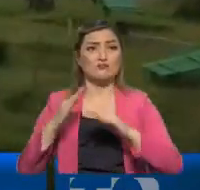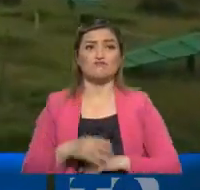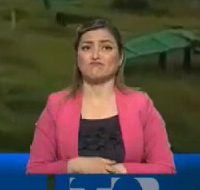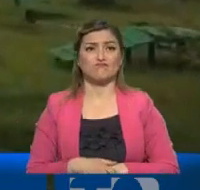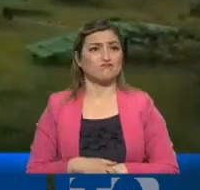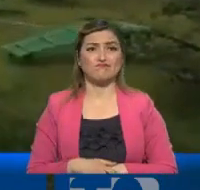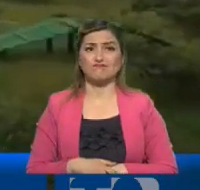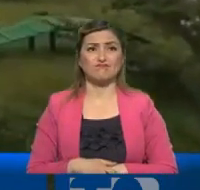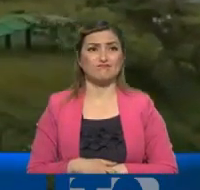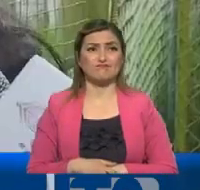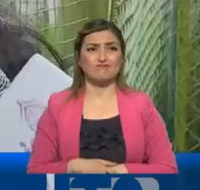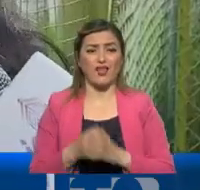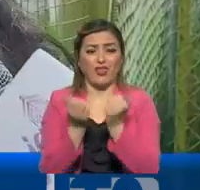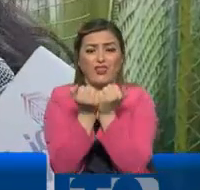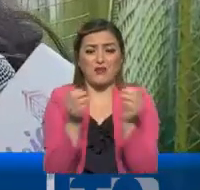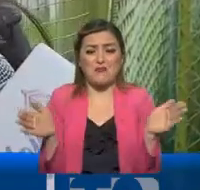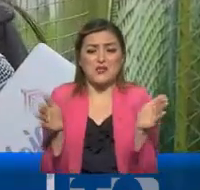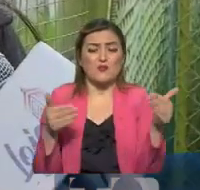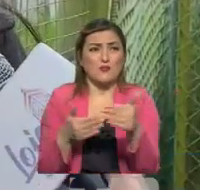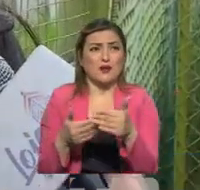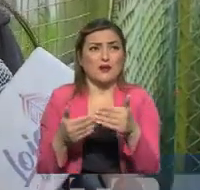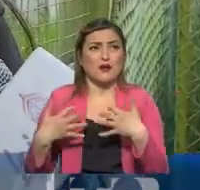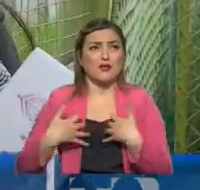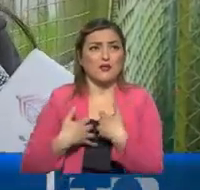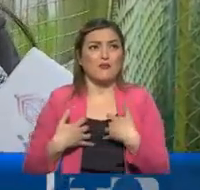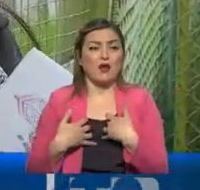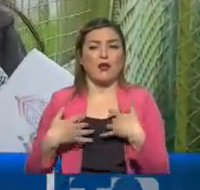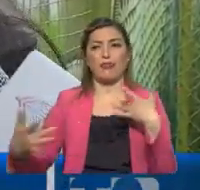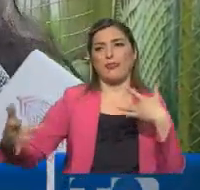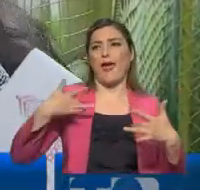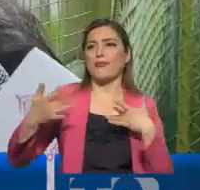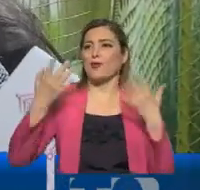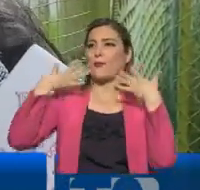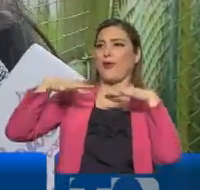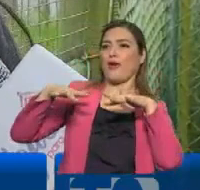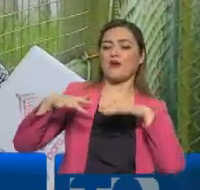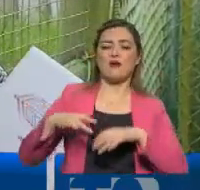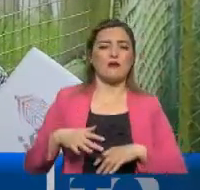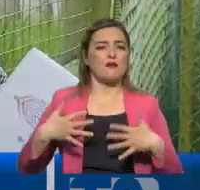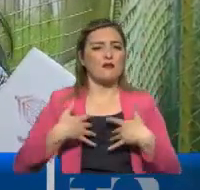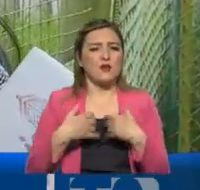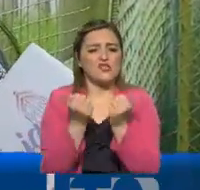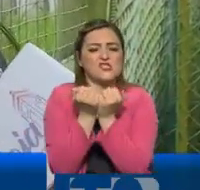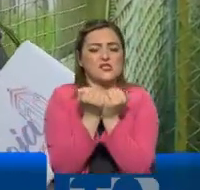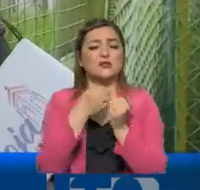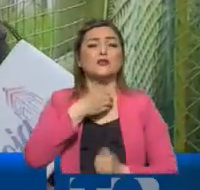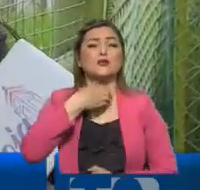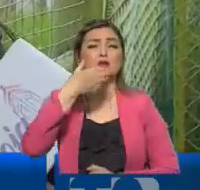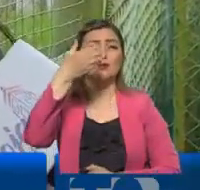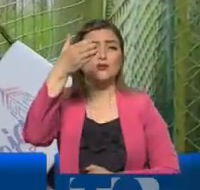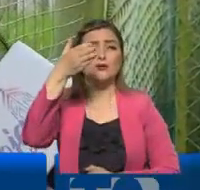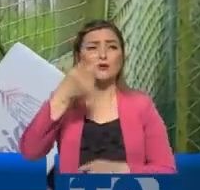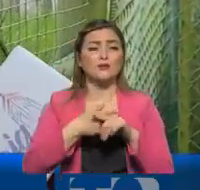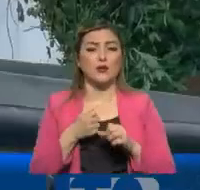adecuado con el suficiente espacio. Los animales no son show, son animales, están hacinados. Estos animales, por ejemplo, las jirafas, deben